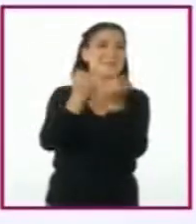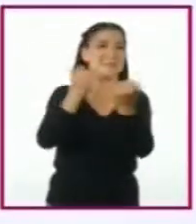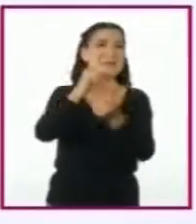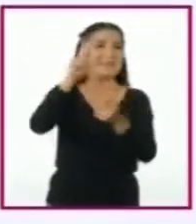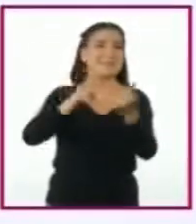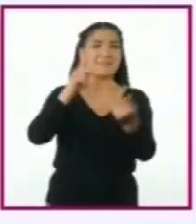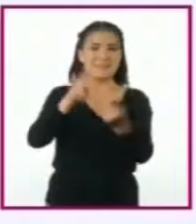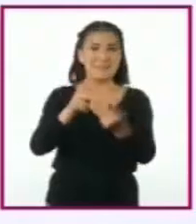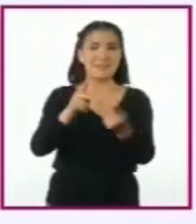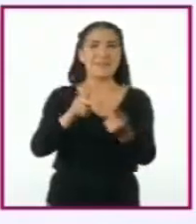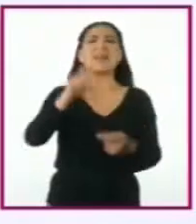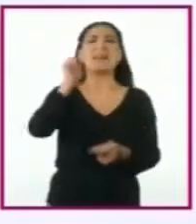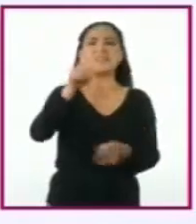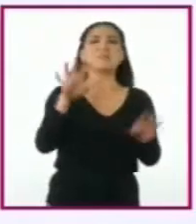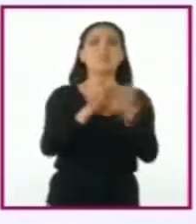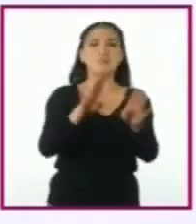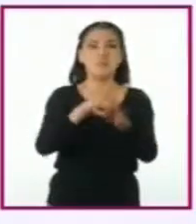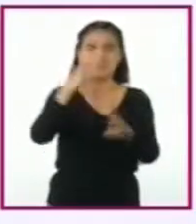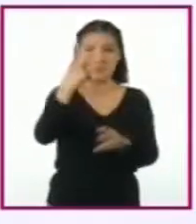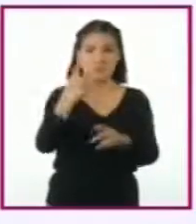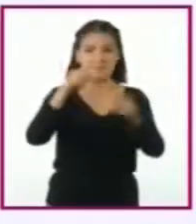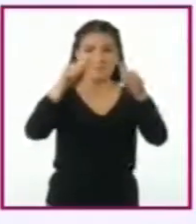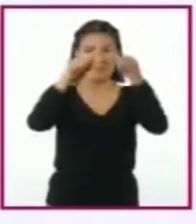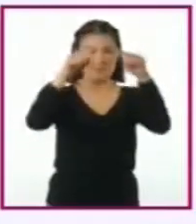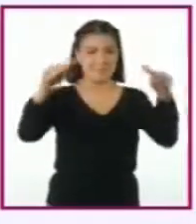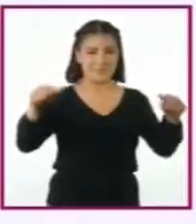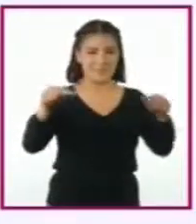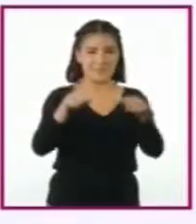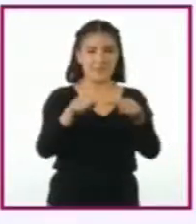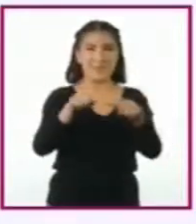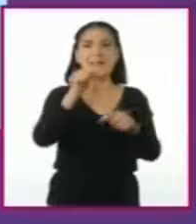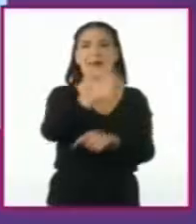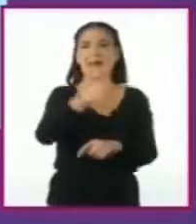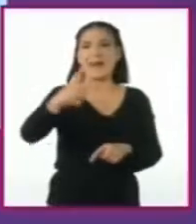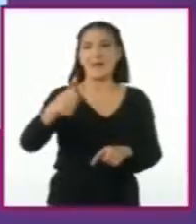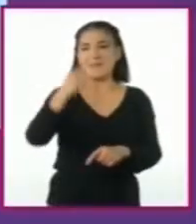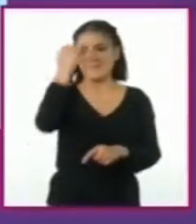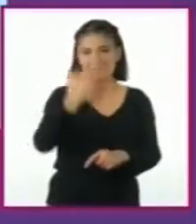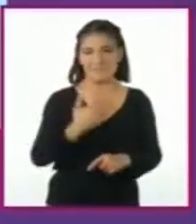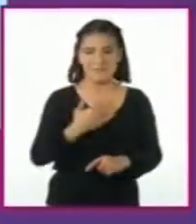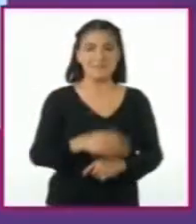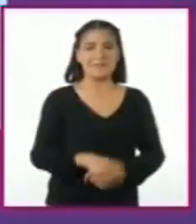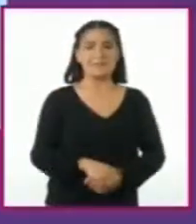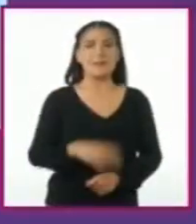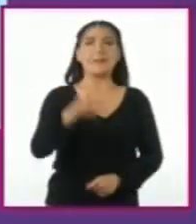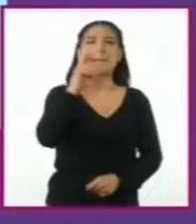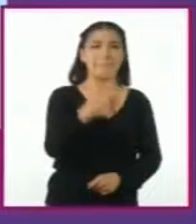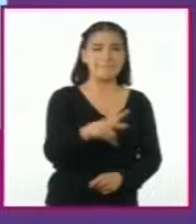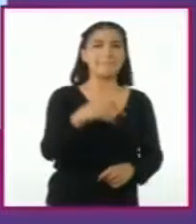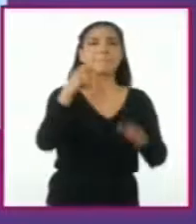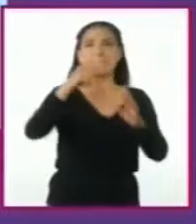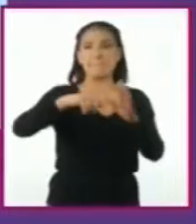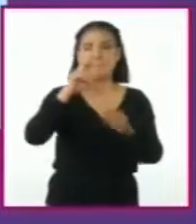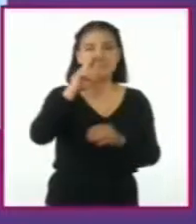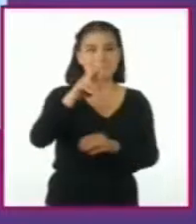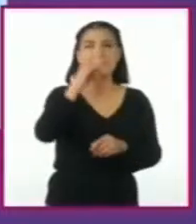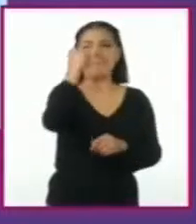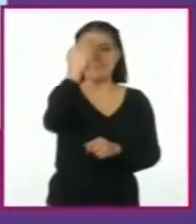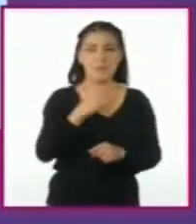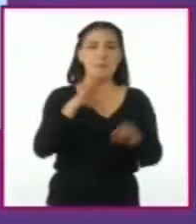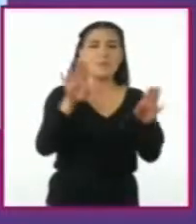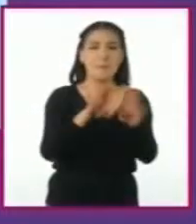de la situación en que se forman 2 triángulos en cada imagen. Tenemos que, con la diagonal